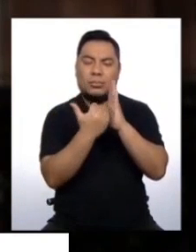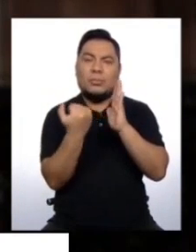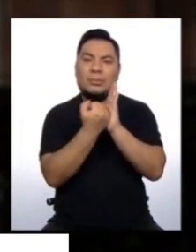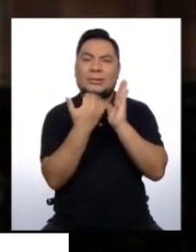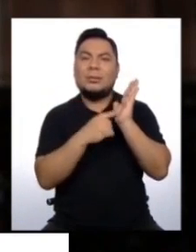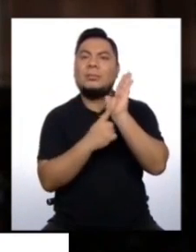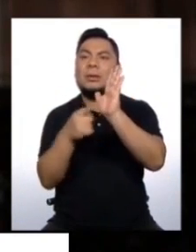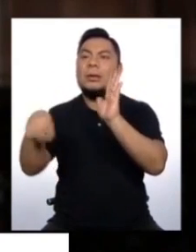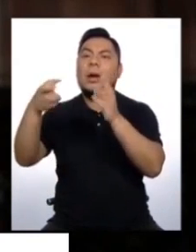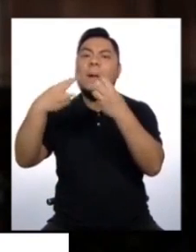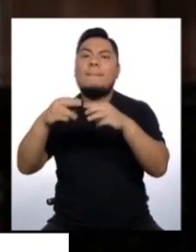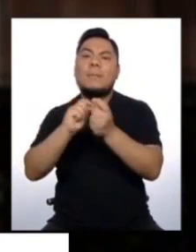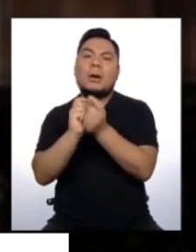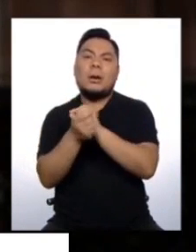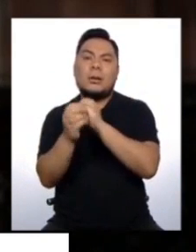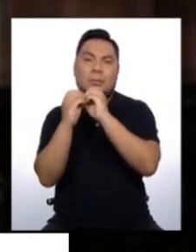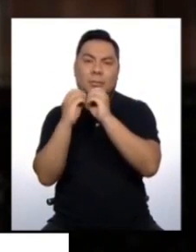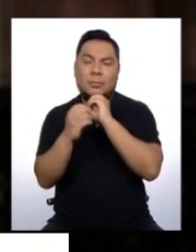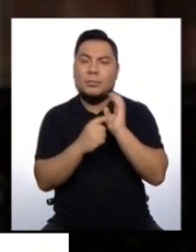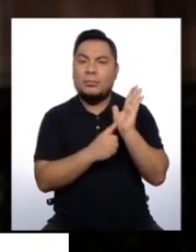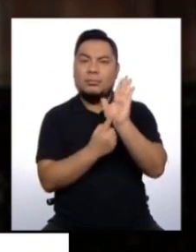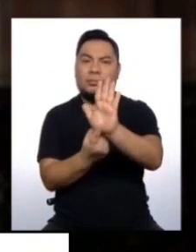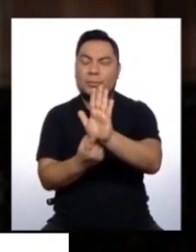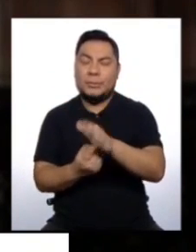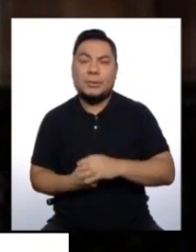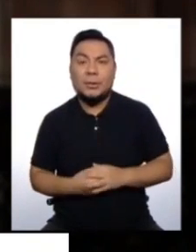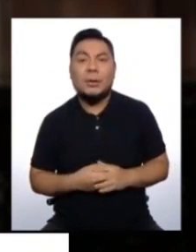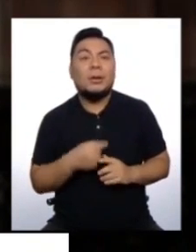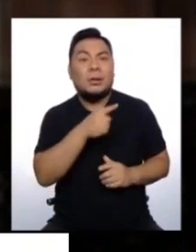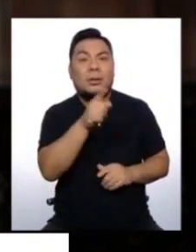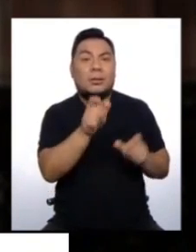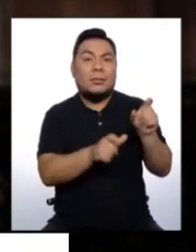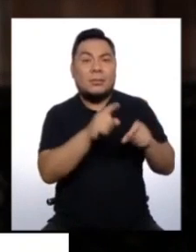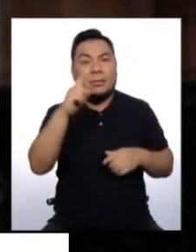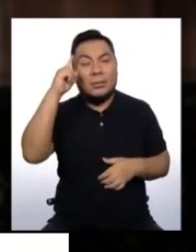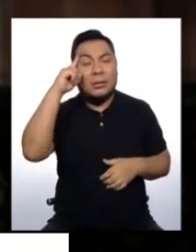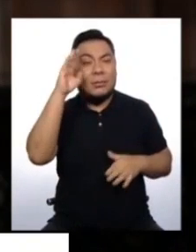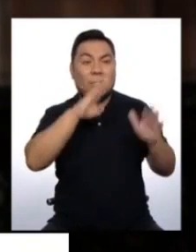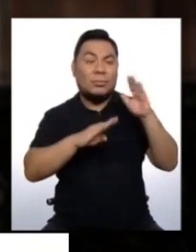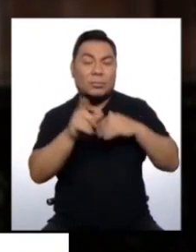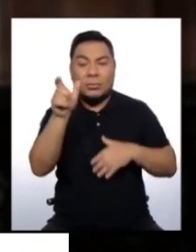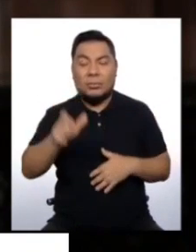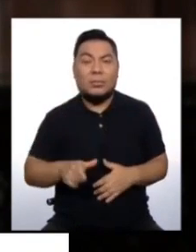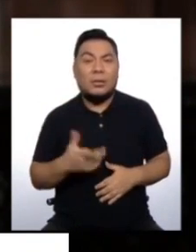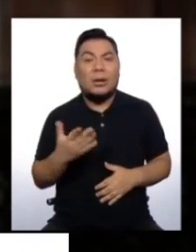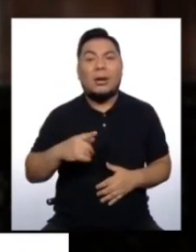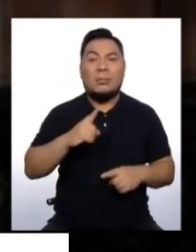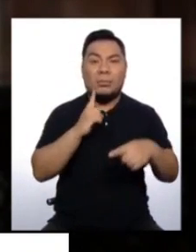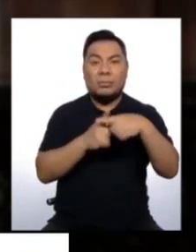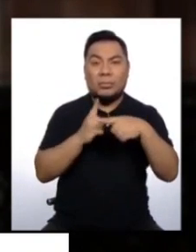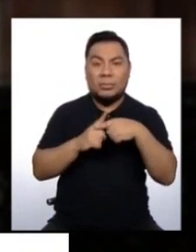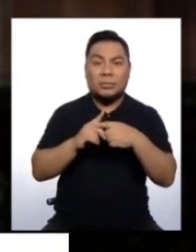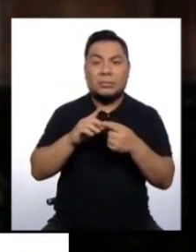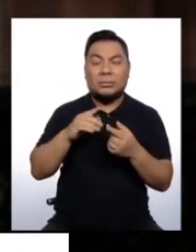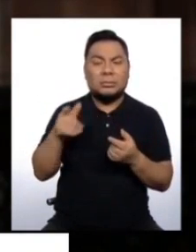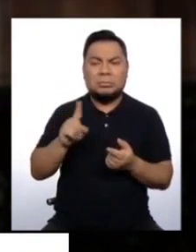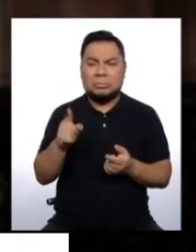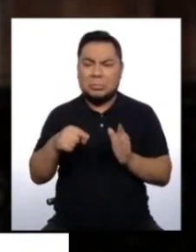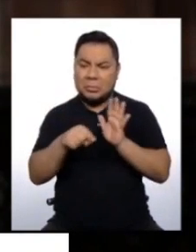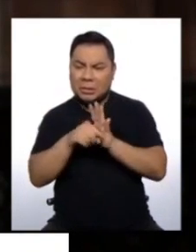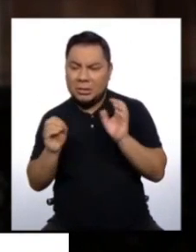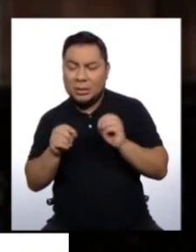manera de que si hay la preocupación que alguna persona que pudiendo ser positiva haya salido negativa, aun cuando